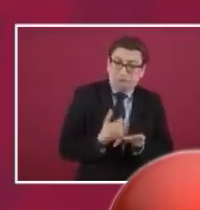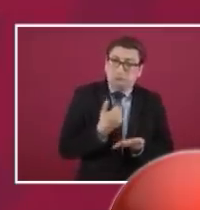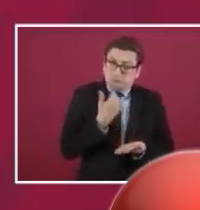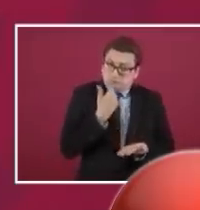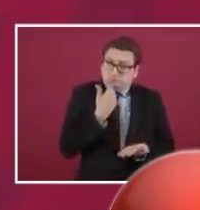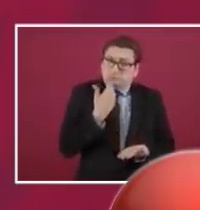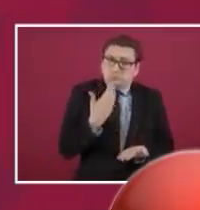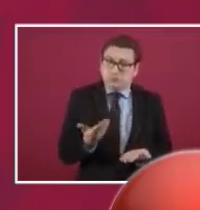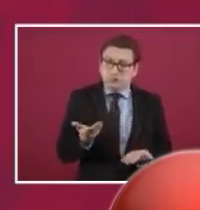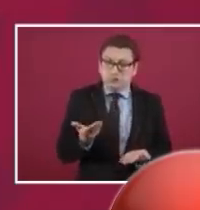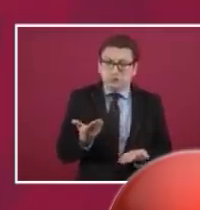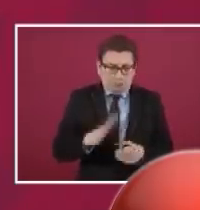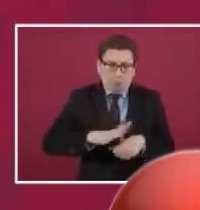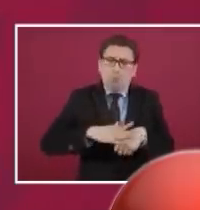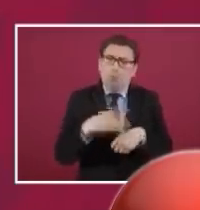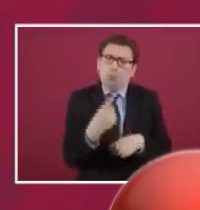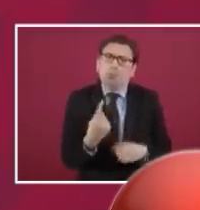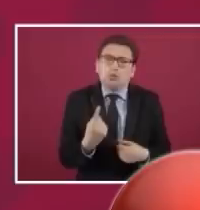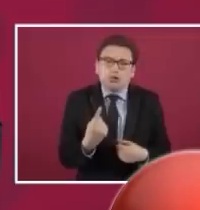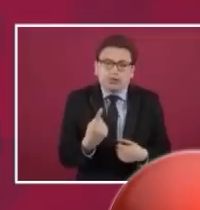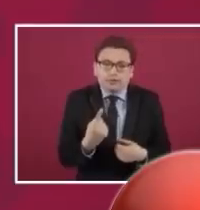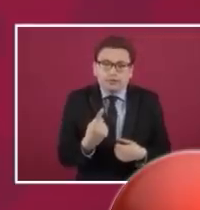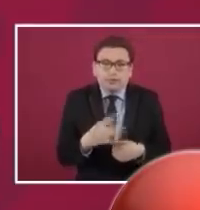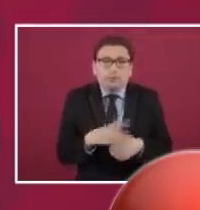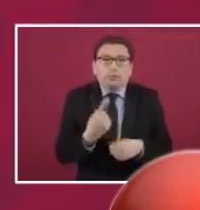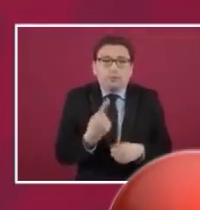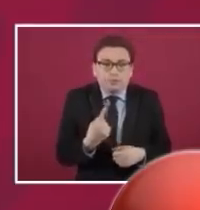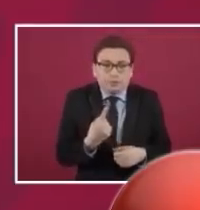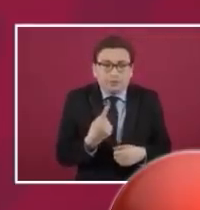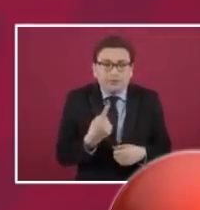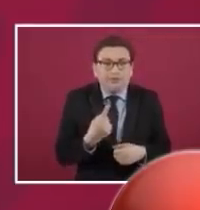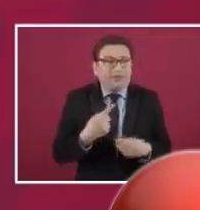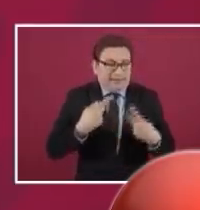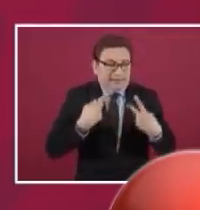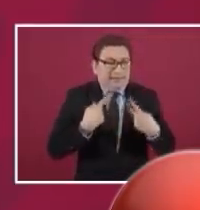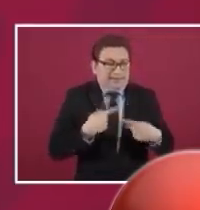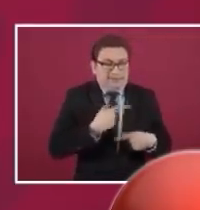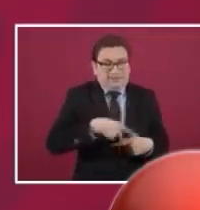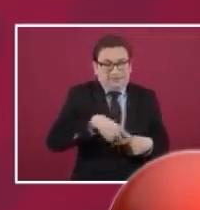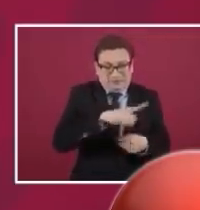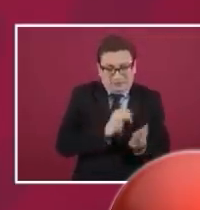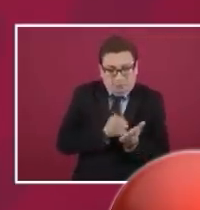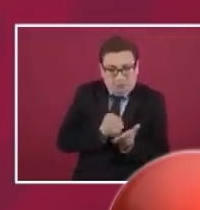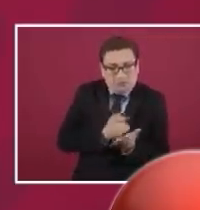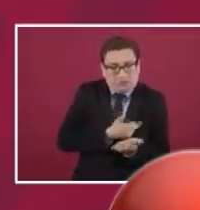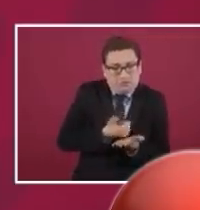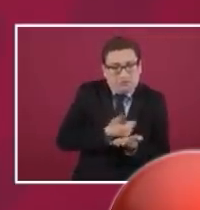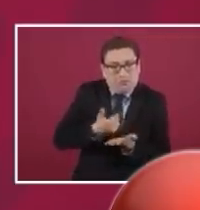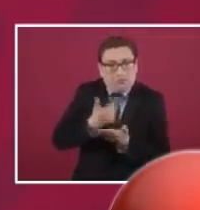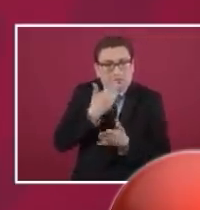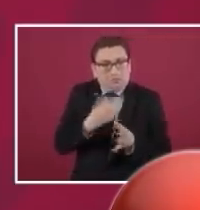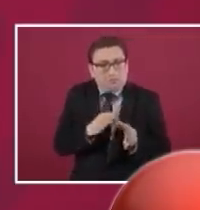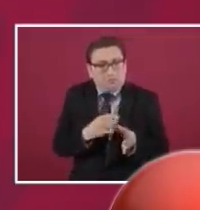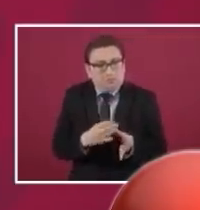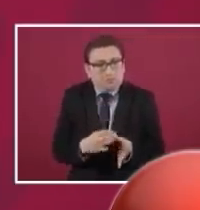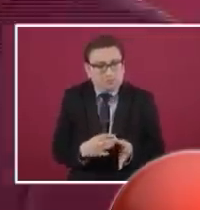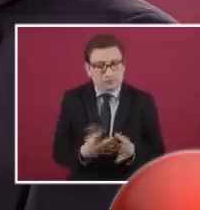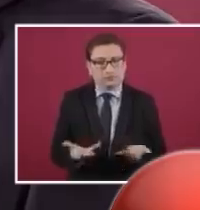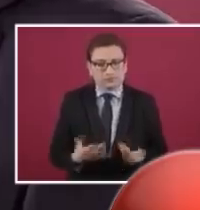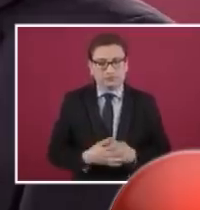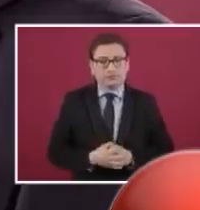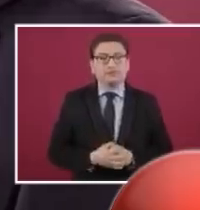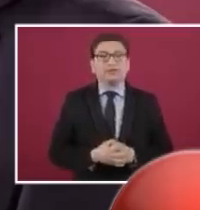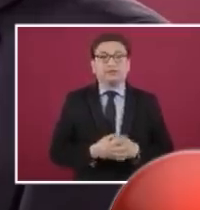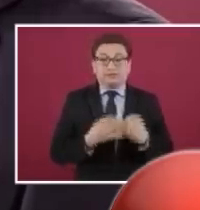¿Y por qué tenemos buena recaudación? Porque nos están ayudando los contribuyentes y porque